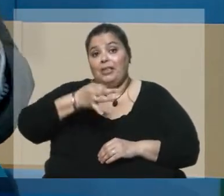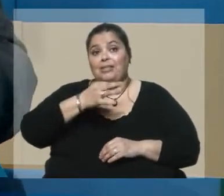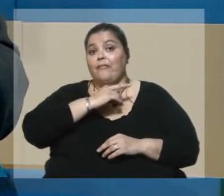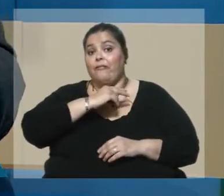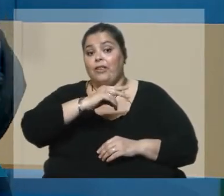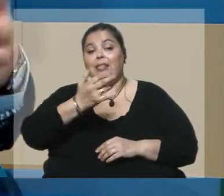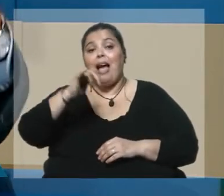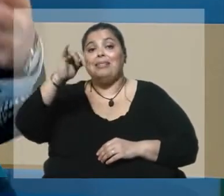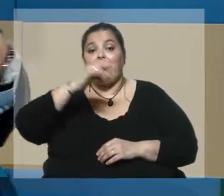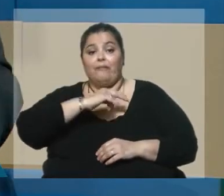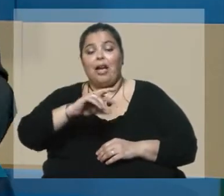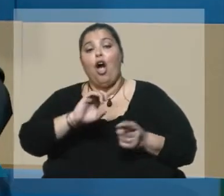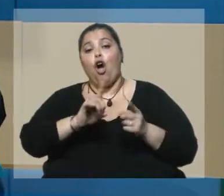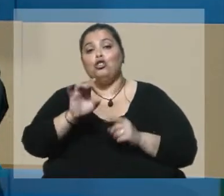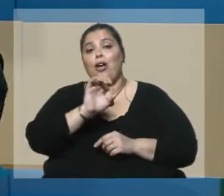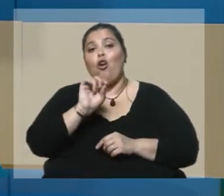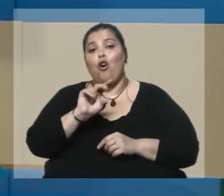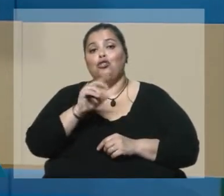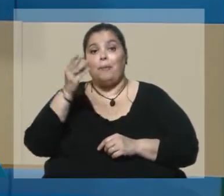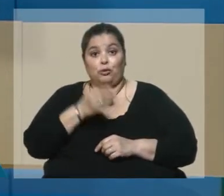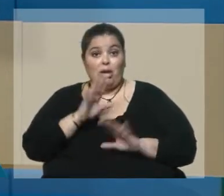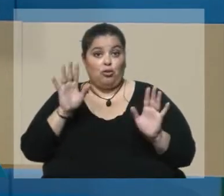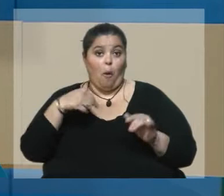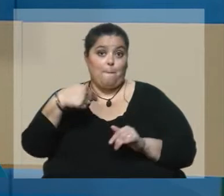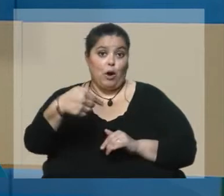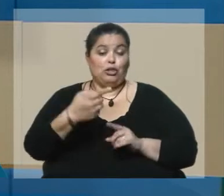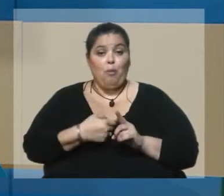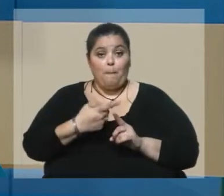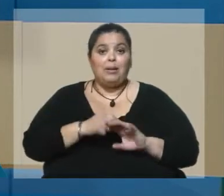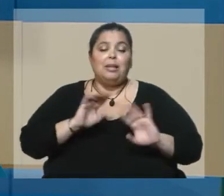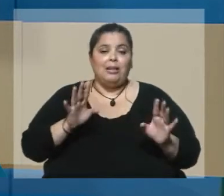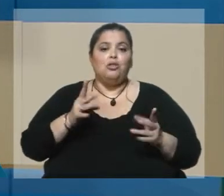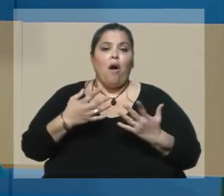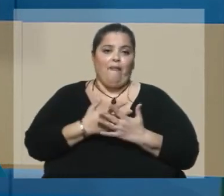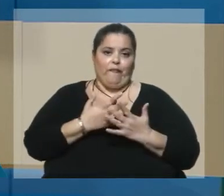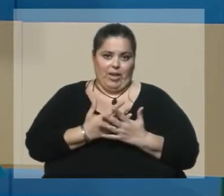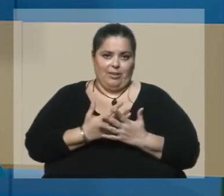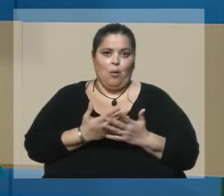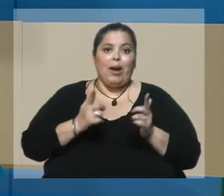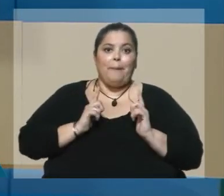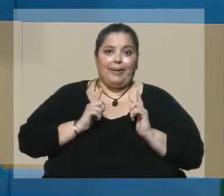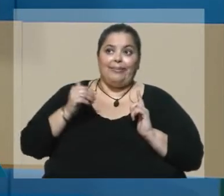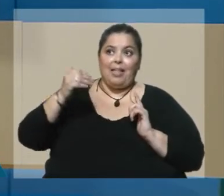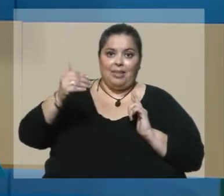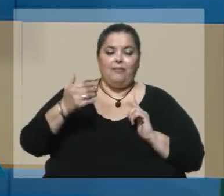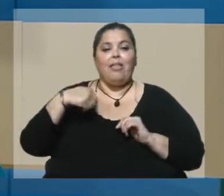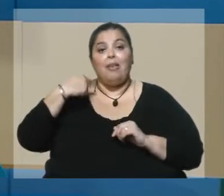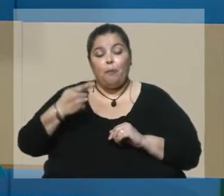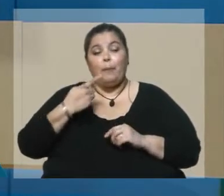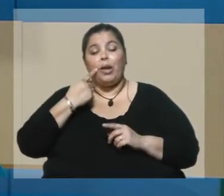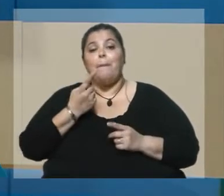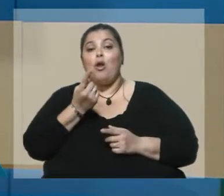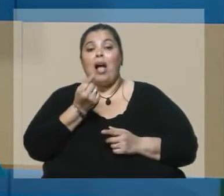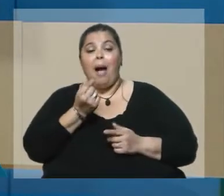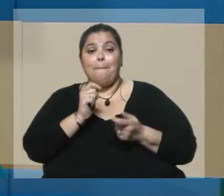niveles de 11 12% en los próximos meses afecta las expectativas este en ese caso con un tipo de cambio